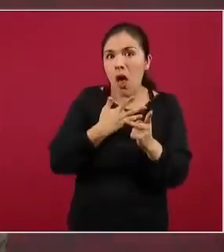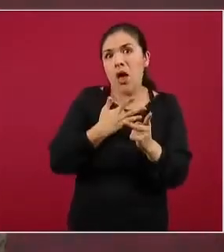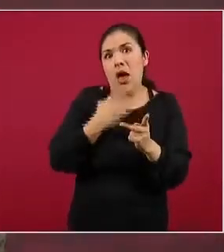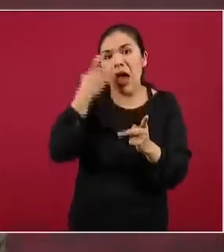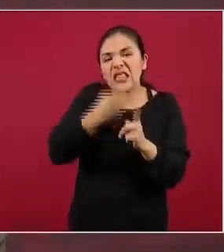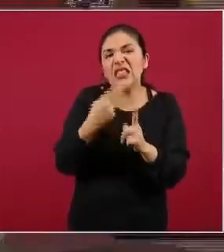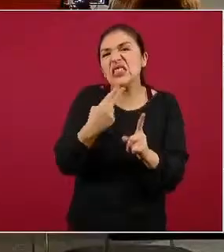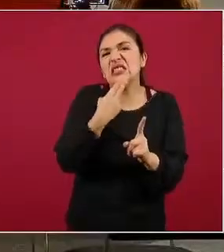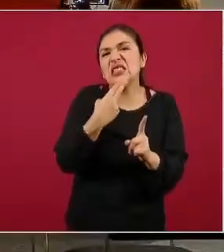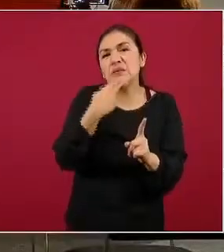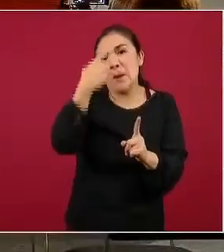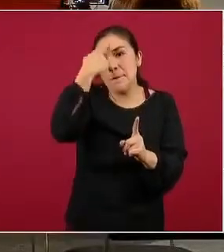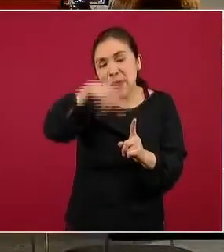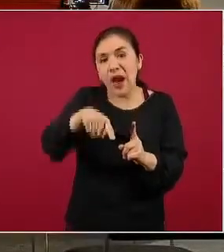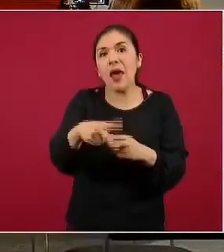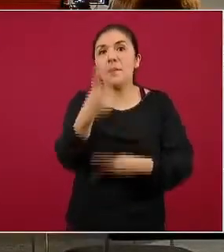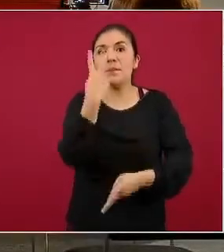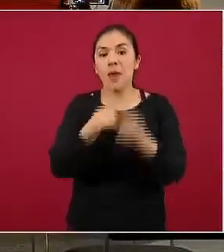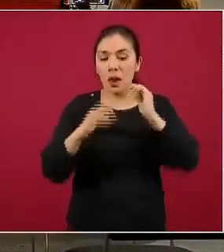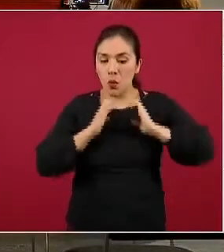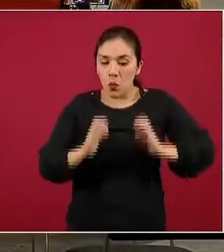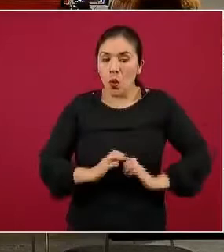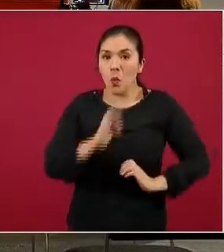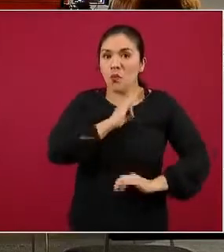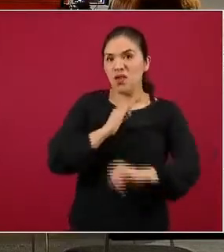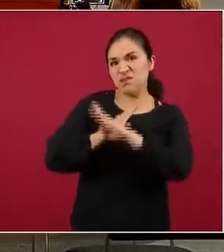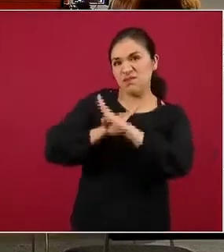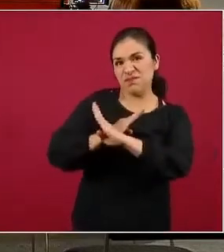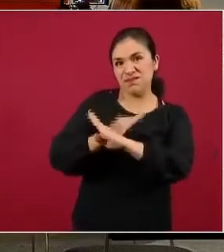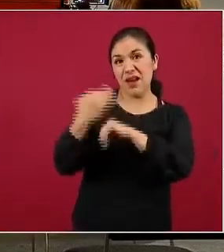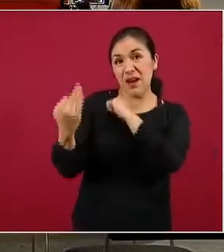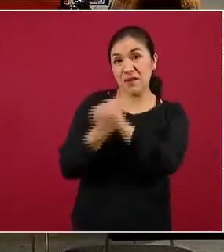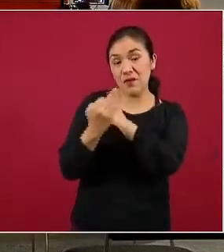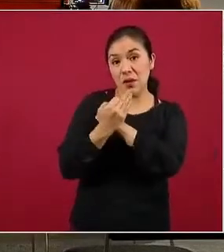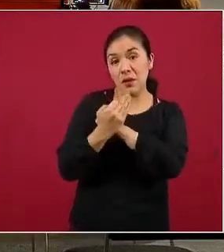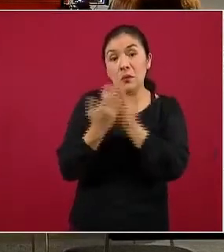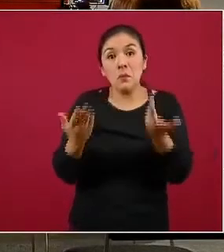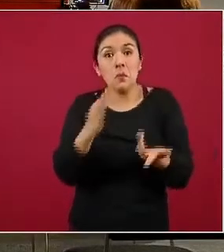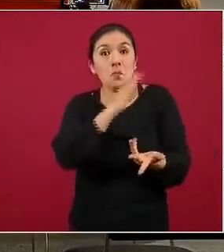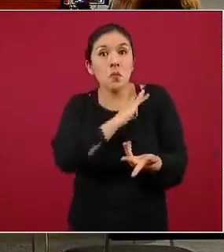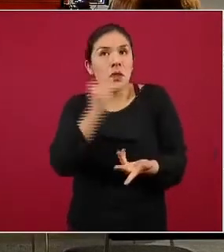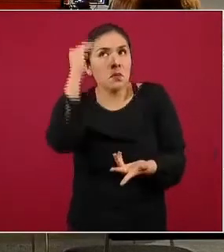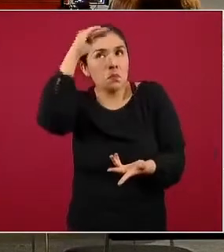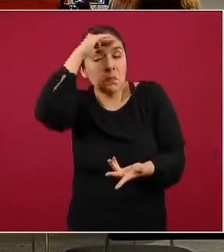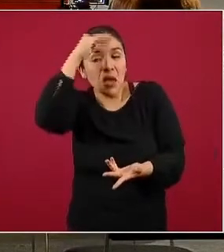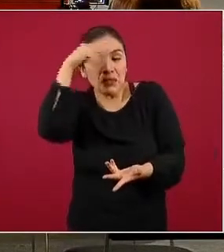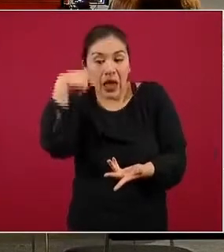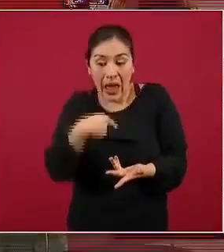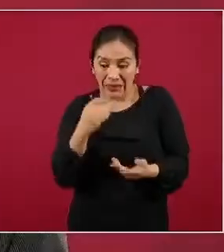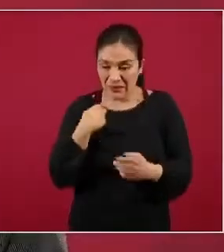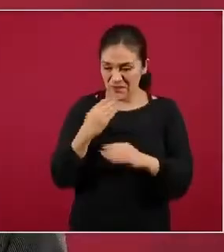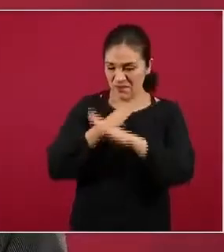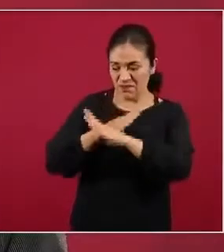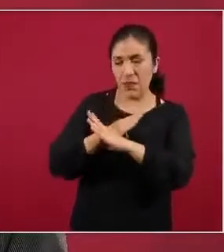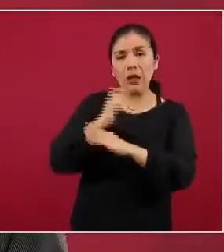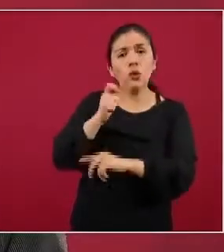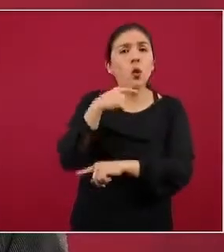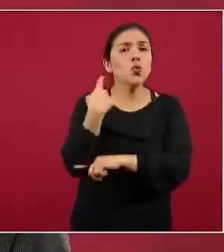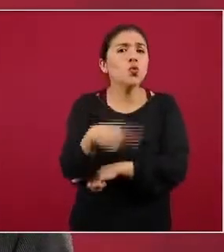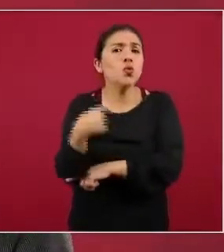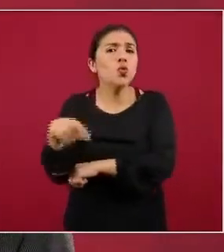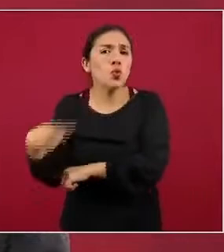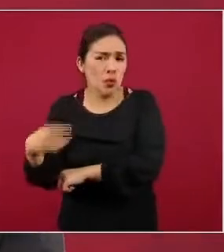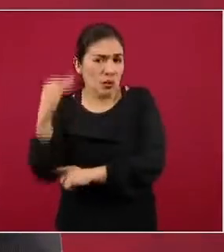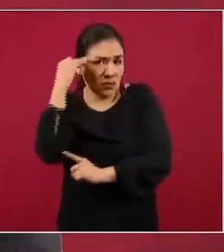encaminado a inducir una respuesta inmune, se espera que la respuesta pudiera ser duradera y eso alentaría a